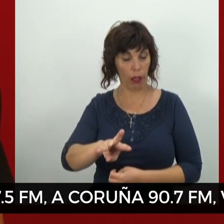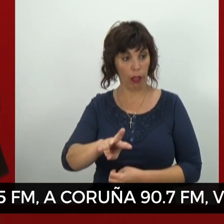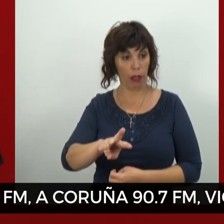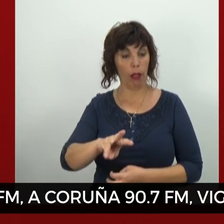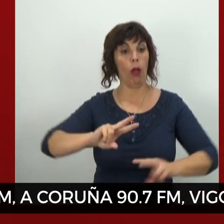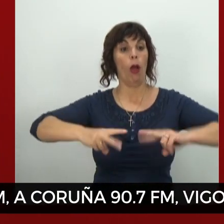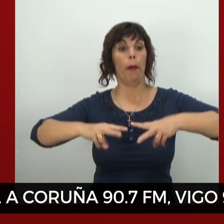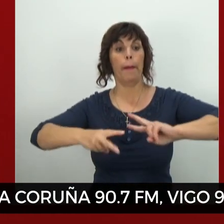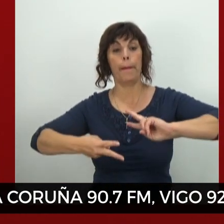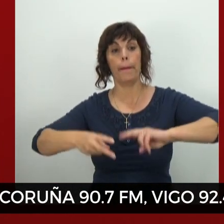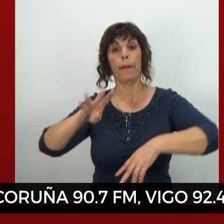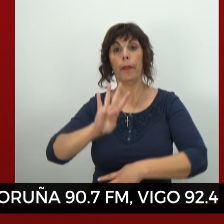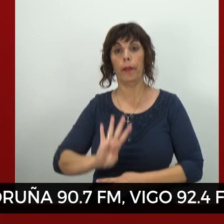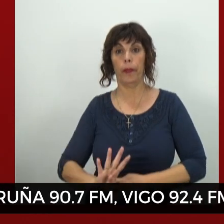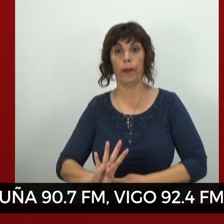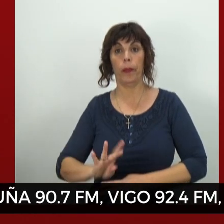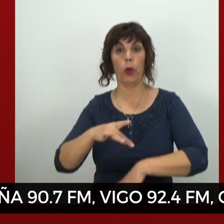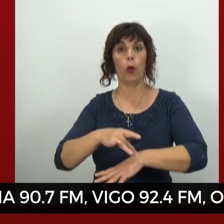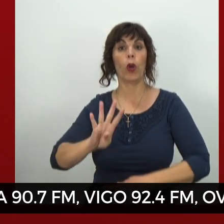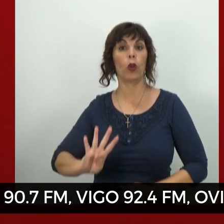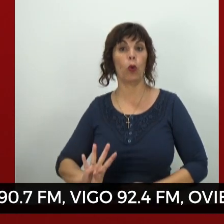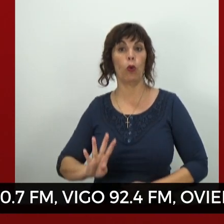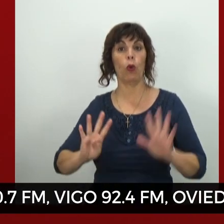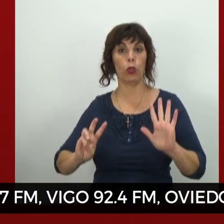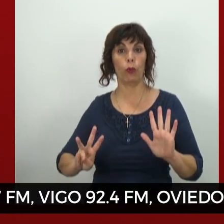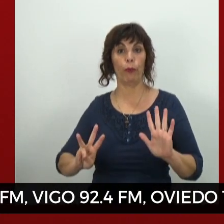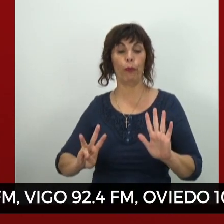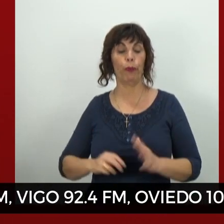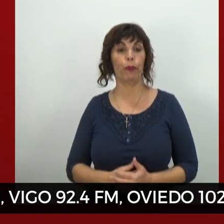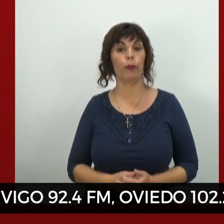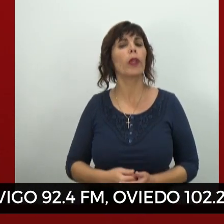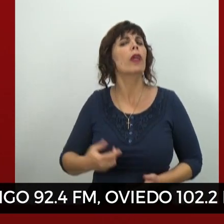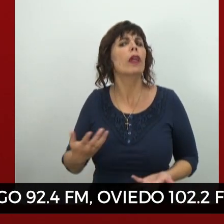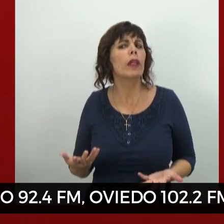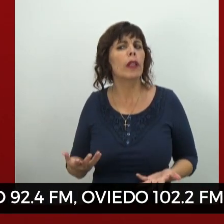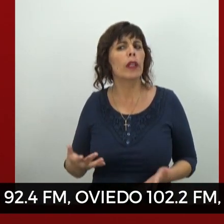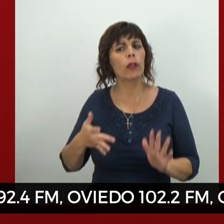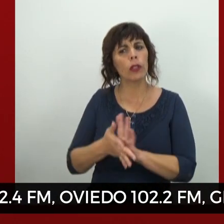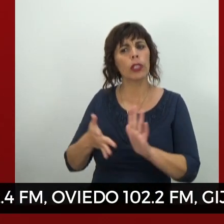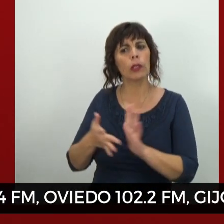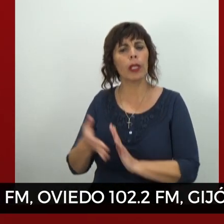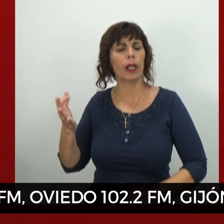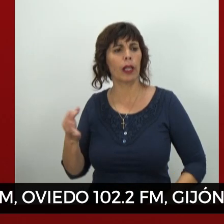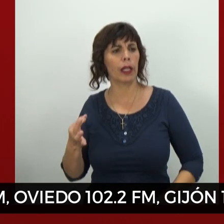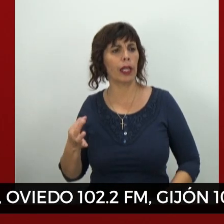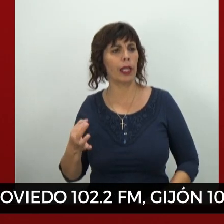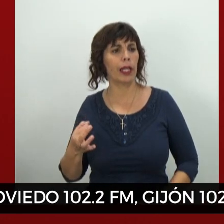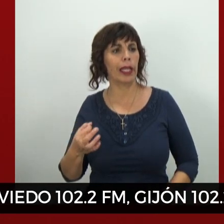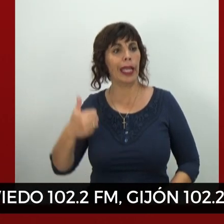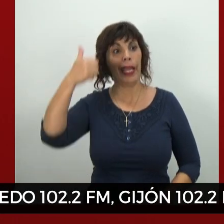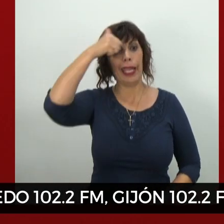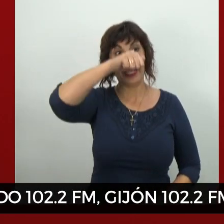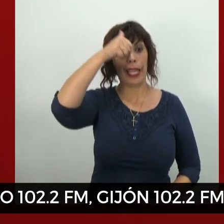Marcos 4, Lucas 8, Él nos explica que el sembrador es el Señor